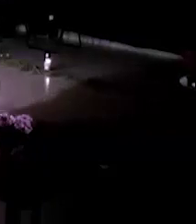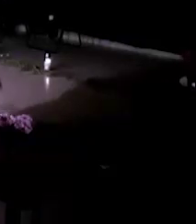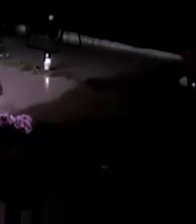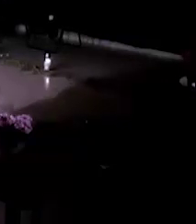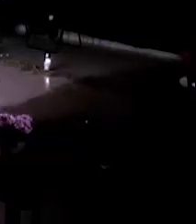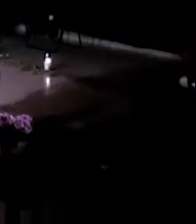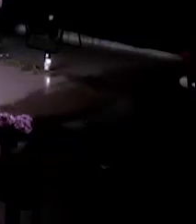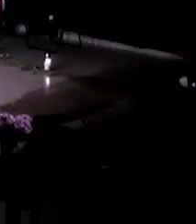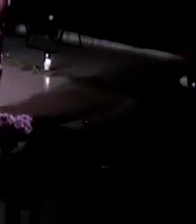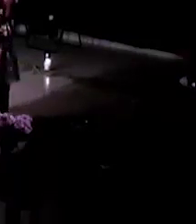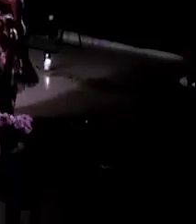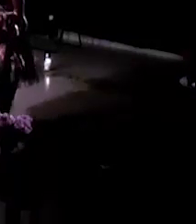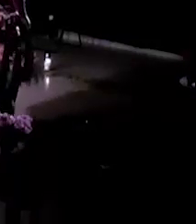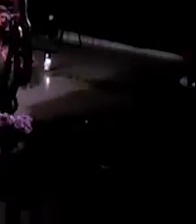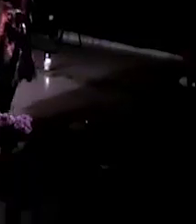d